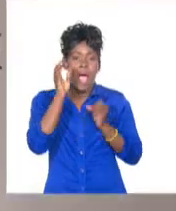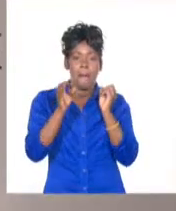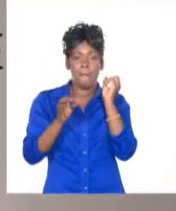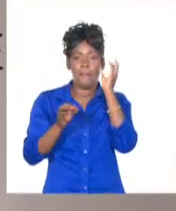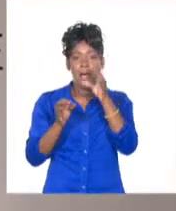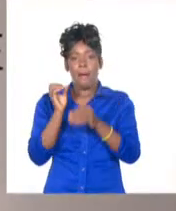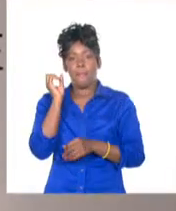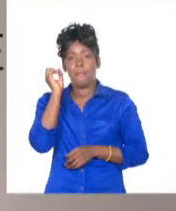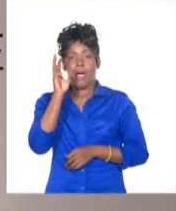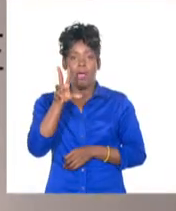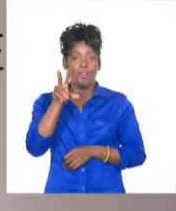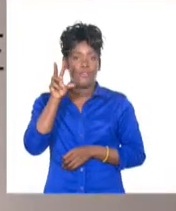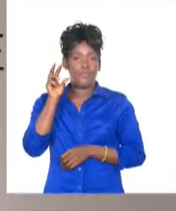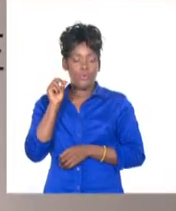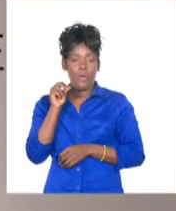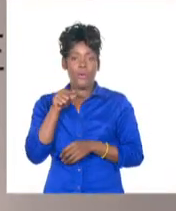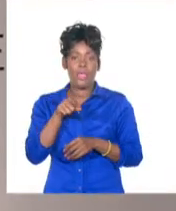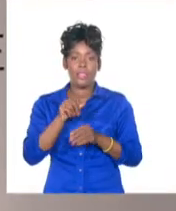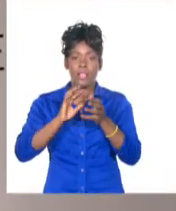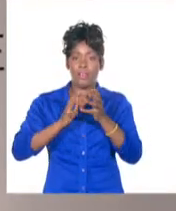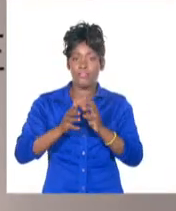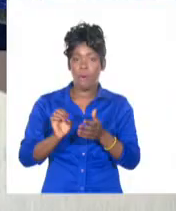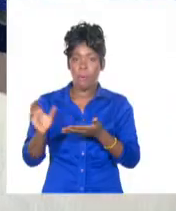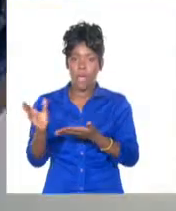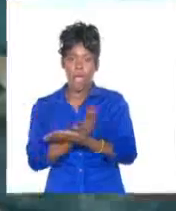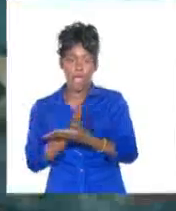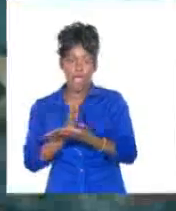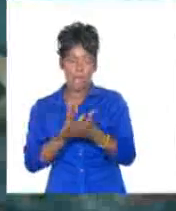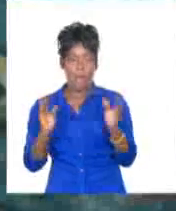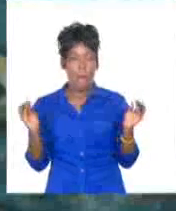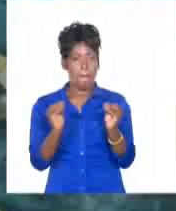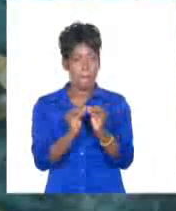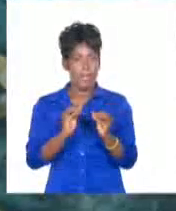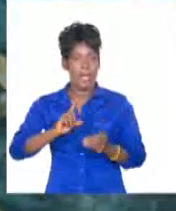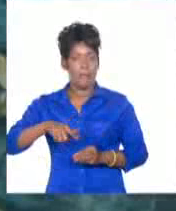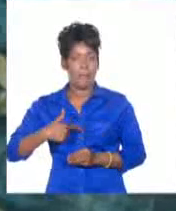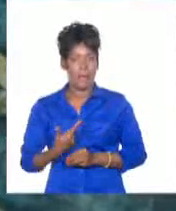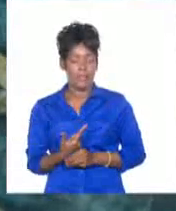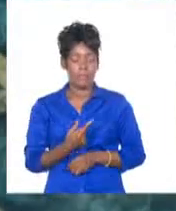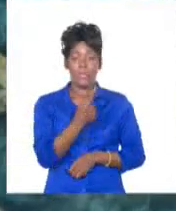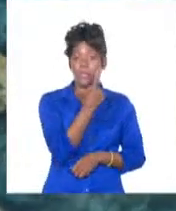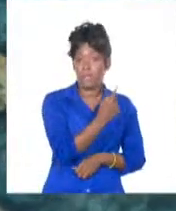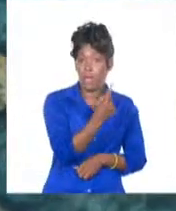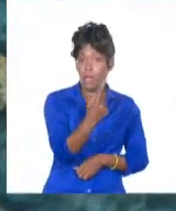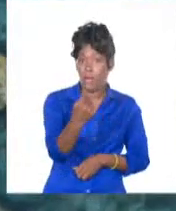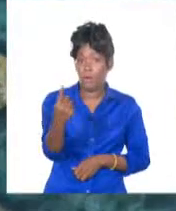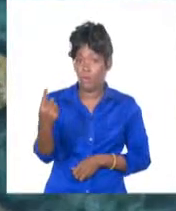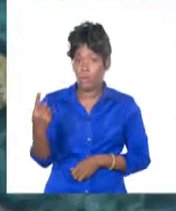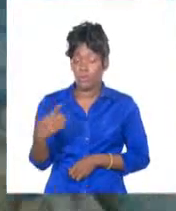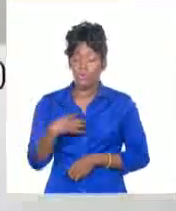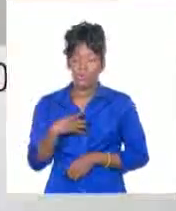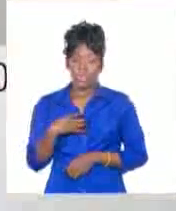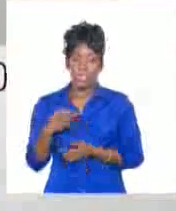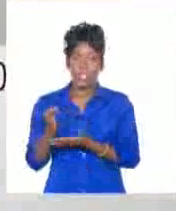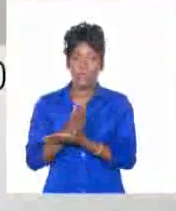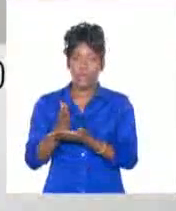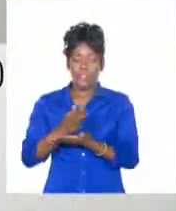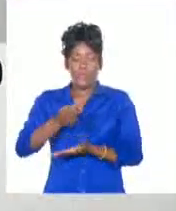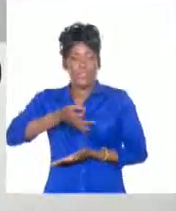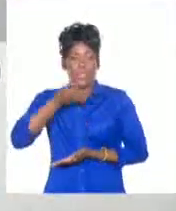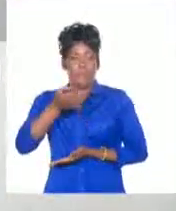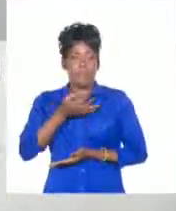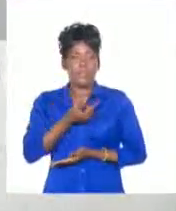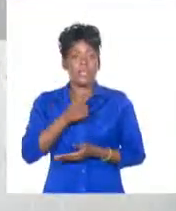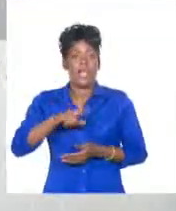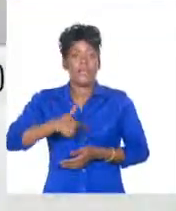de él, ¿no? A través de cada pieza se traza un mapa donde cada obra asume diversos formatos. Descubrir los universos verbales y no